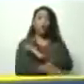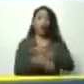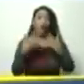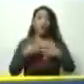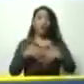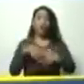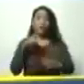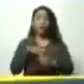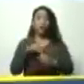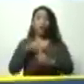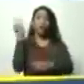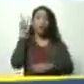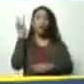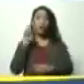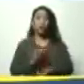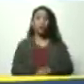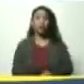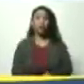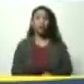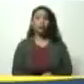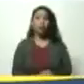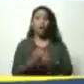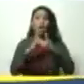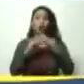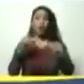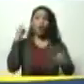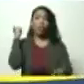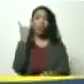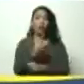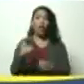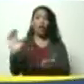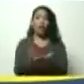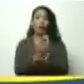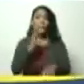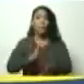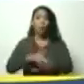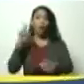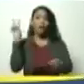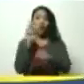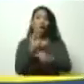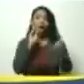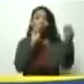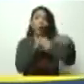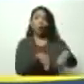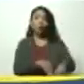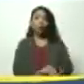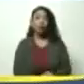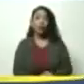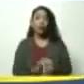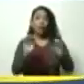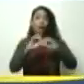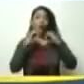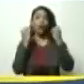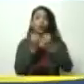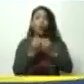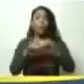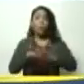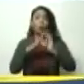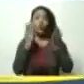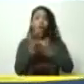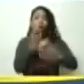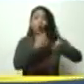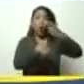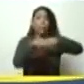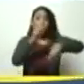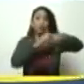industria petrolera de Venezuela todas deben ser levantadas porque violan los acuerdos de la organización mundial de comercio